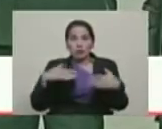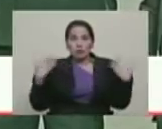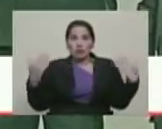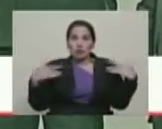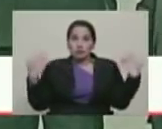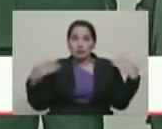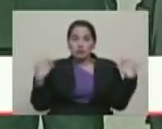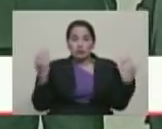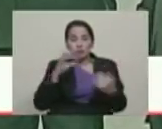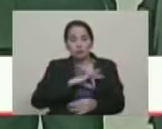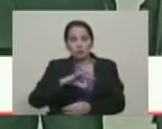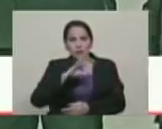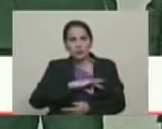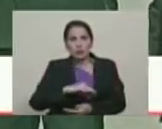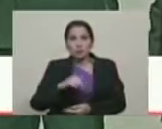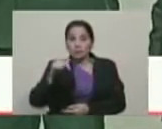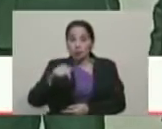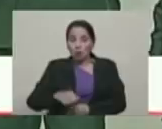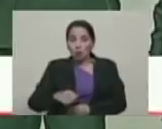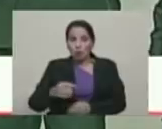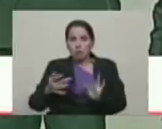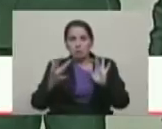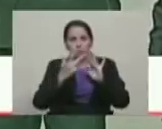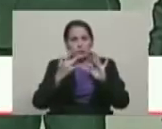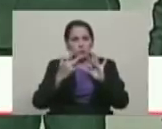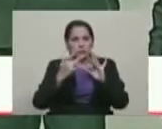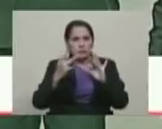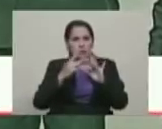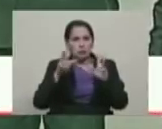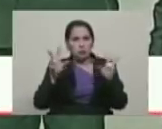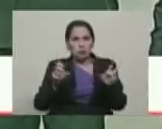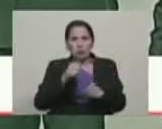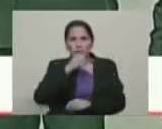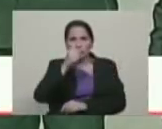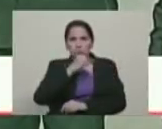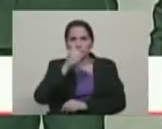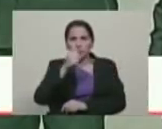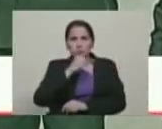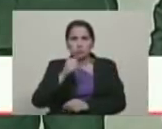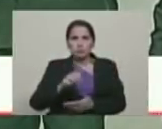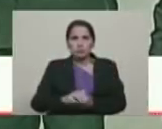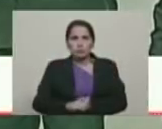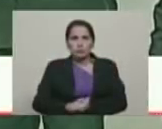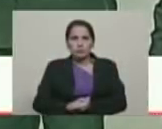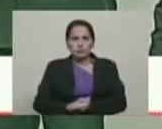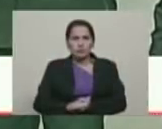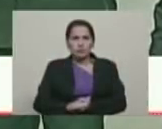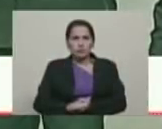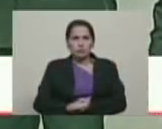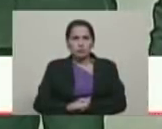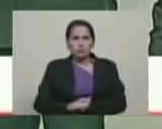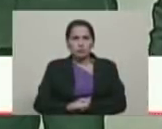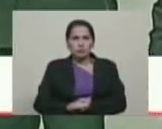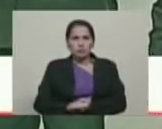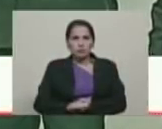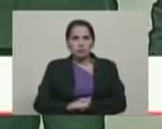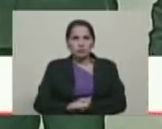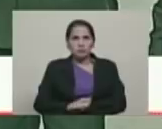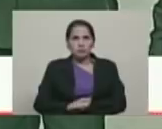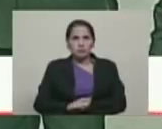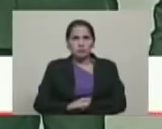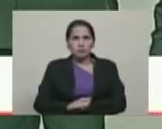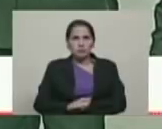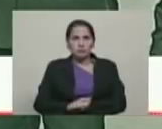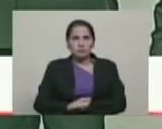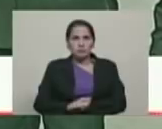social. Hoy le voy a dar un pase, empezando este miércoles de Nazareno, este miércoles santo, este miércoles productivo, a